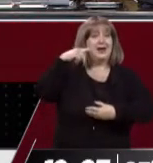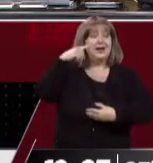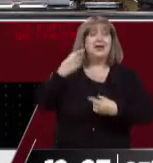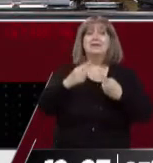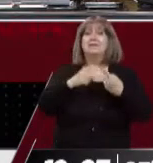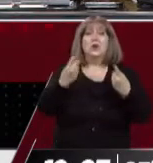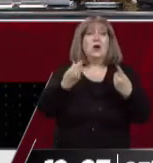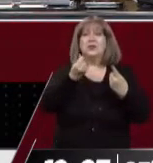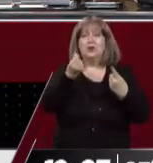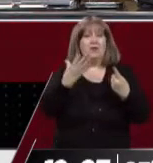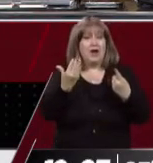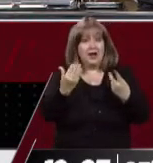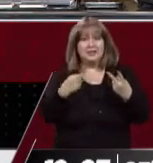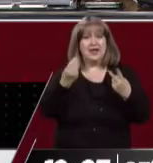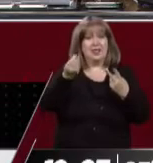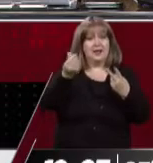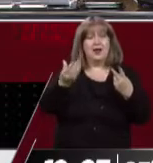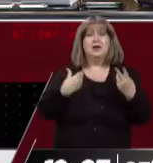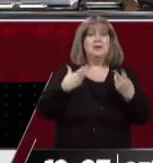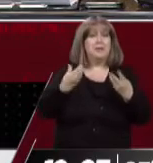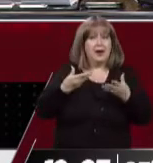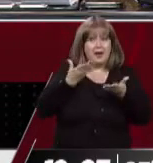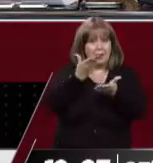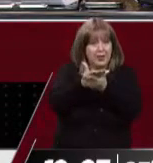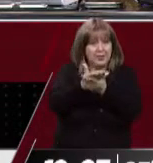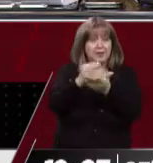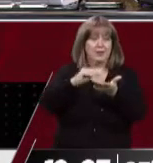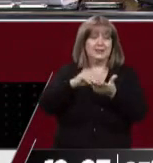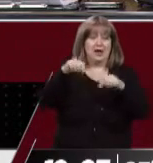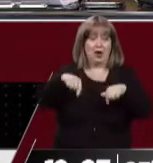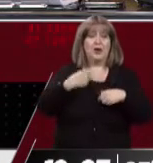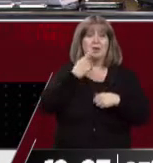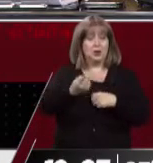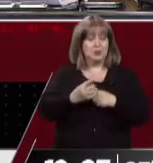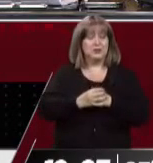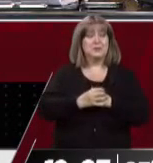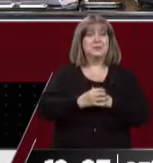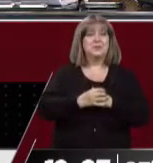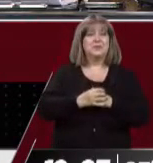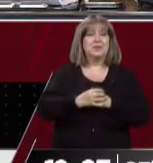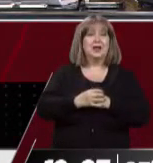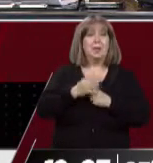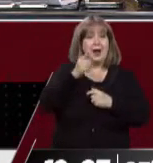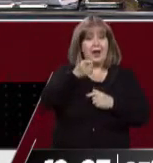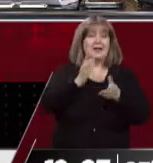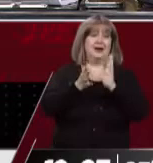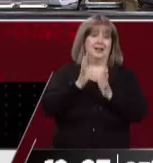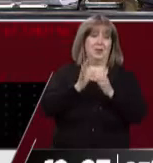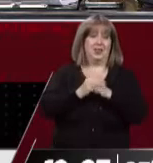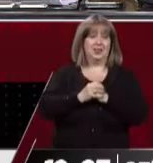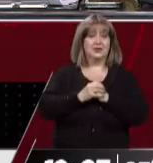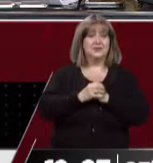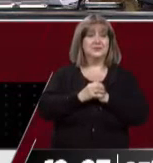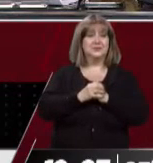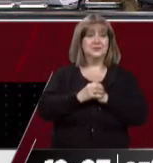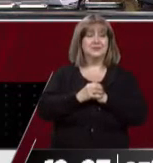campaña, cuánto se necesita todavía para seguir empujando en esto y llegar a lo que se desea, ¿no? Que Beni pueda recibir su tratamiento.